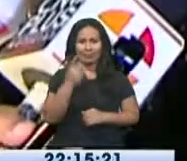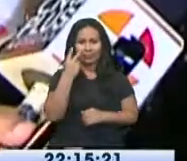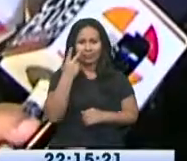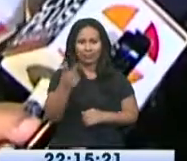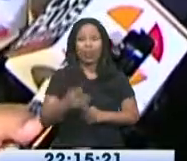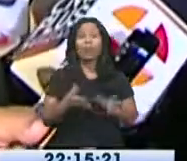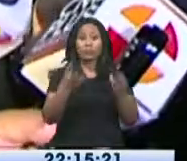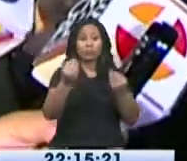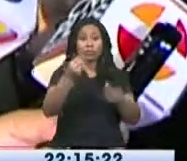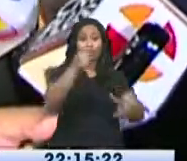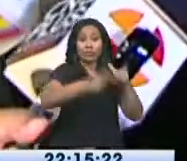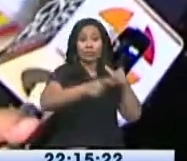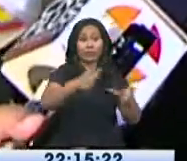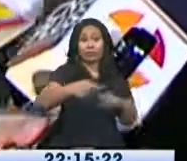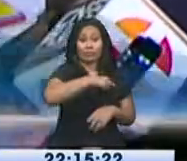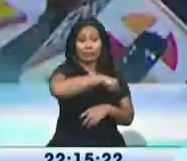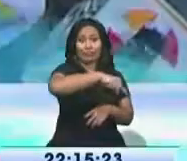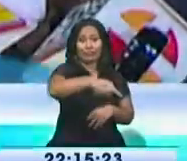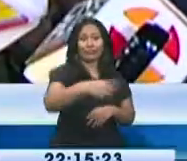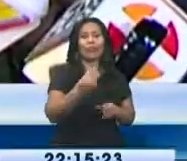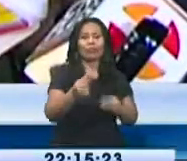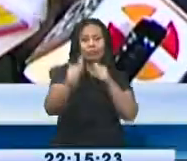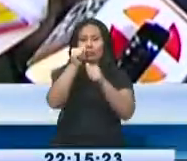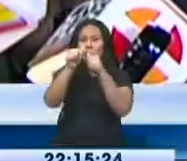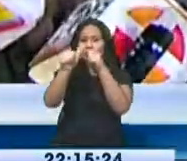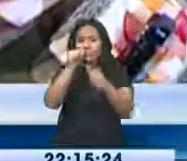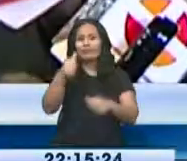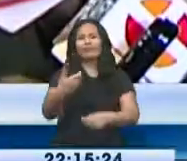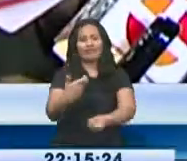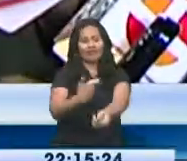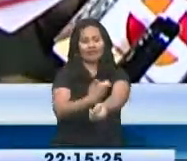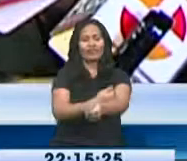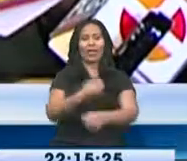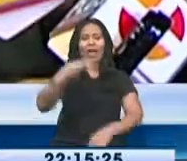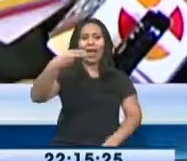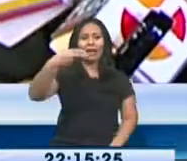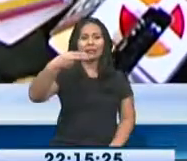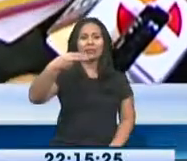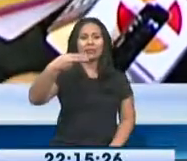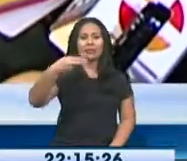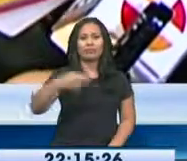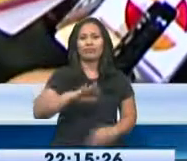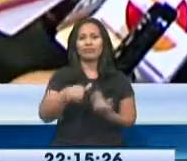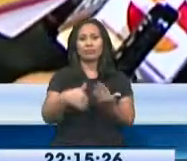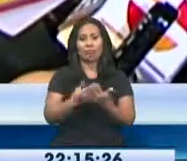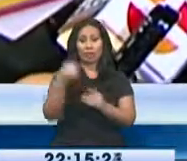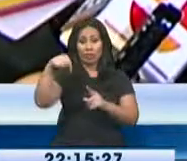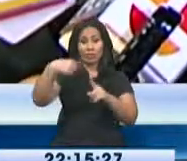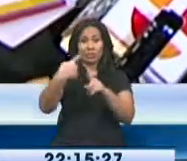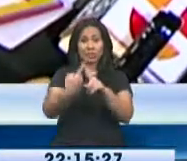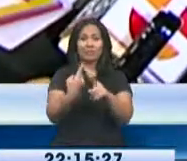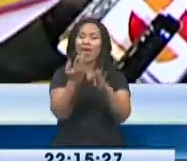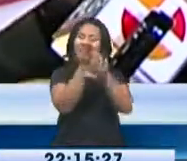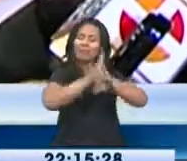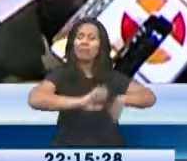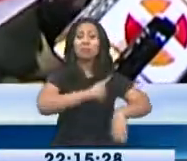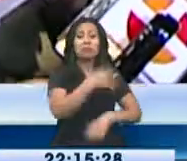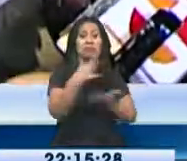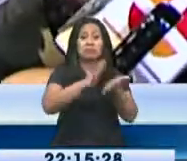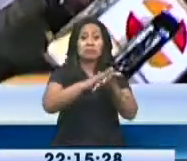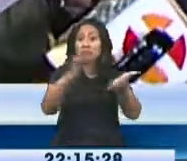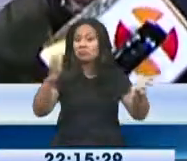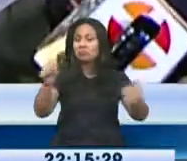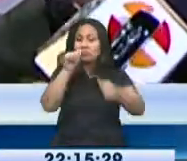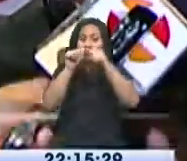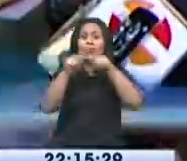La mayoría de estas personas eran consumidores de H, no han consumido durante todo este mes, han pasado incluso por un